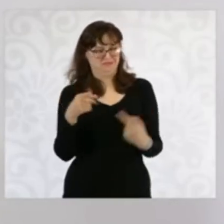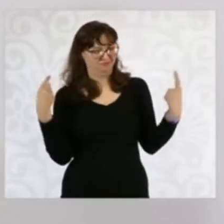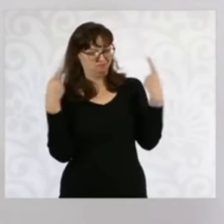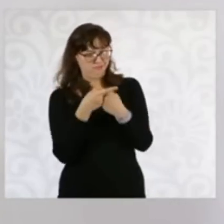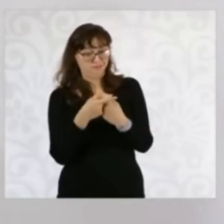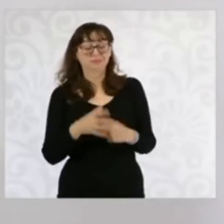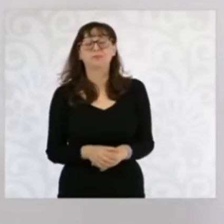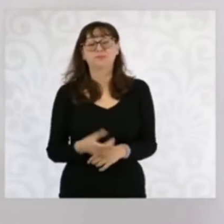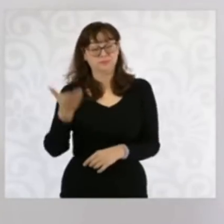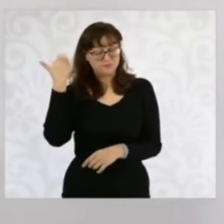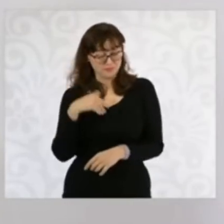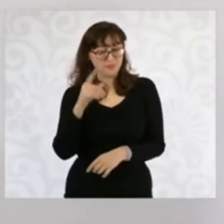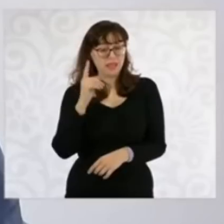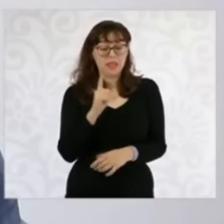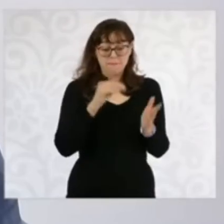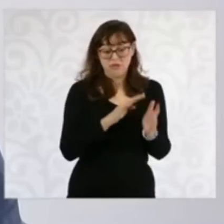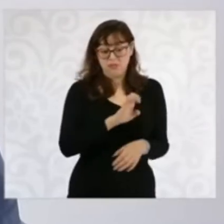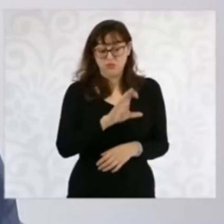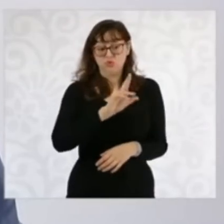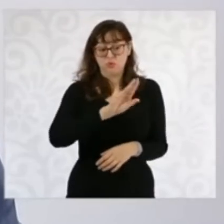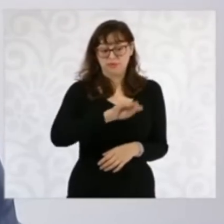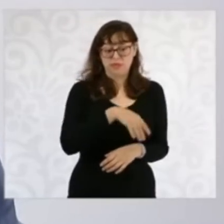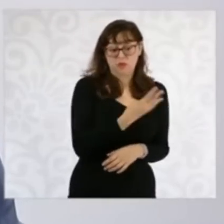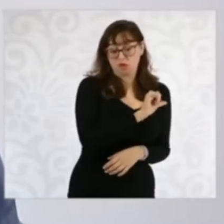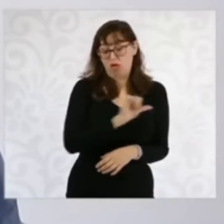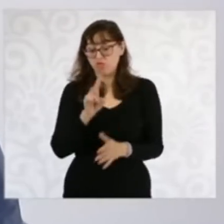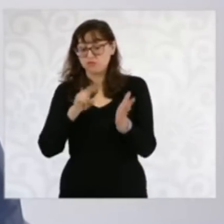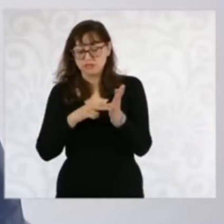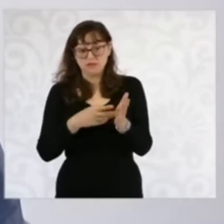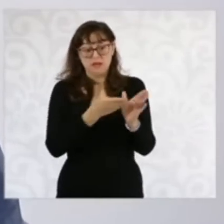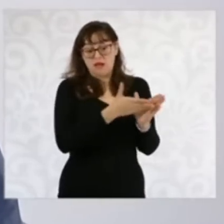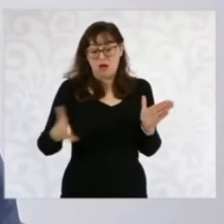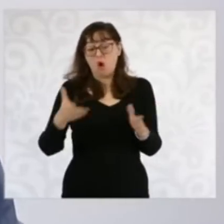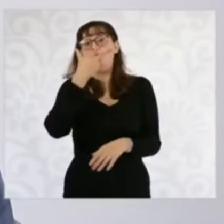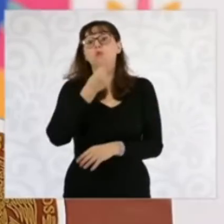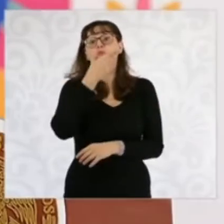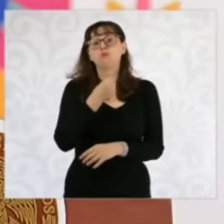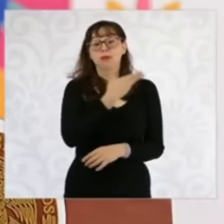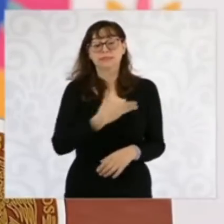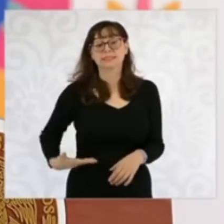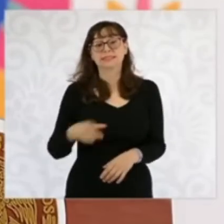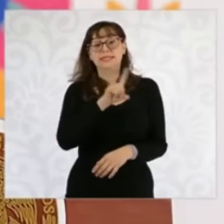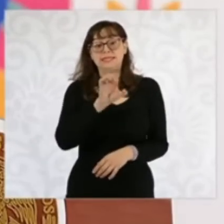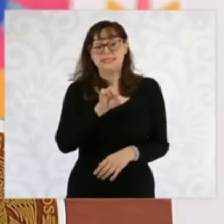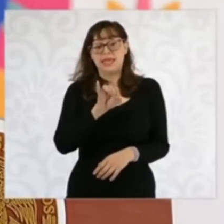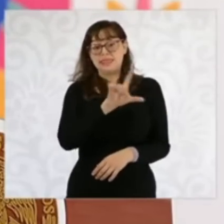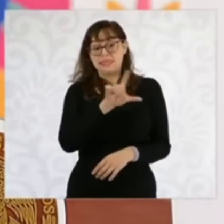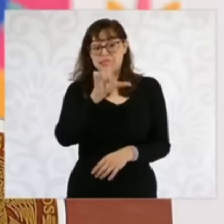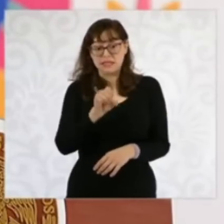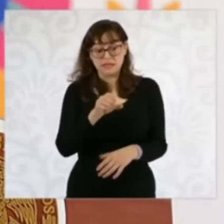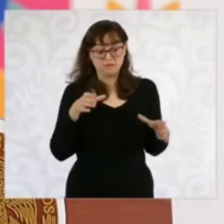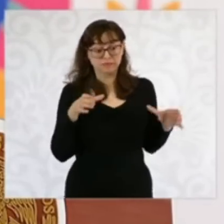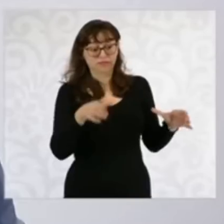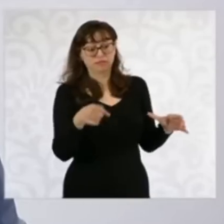de 1994 a 2000, rompió con su silencio para defender al Poder Judicial que él creó y que, según las encuestas, la mayoría de los